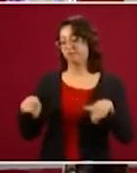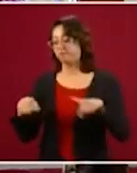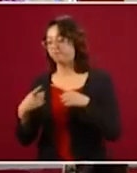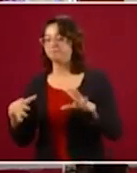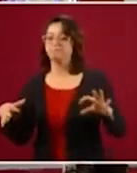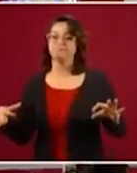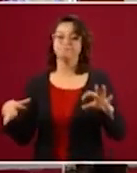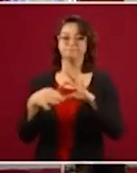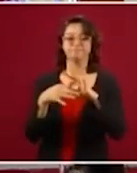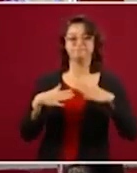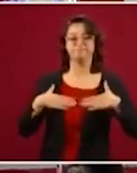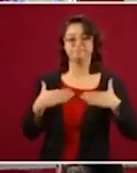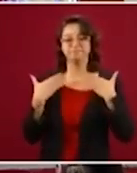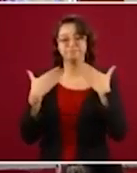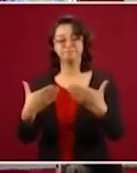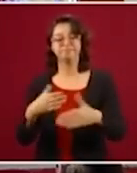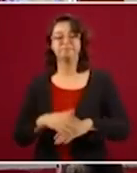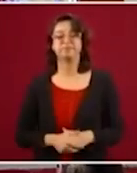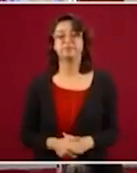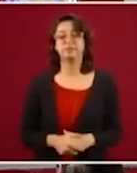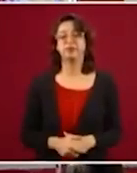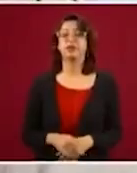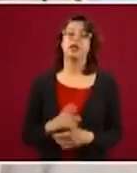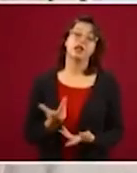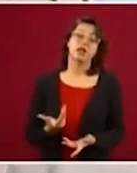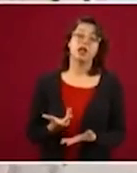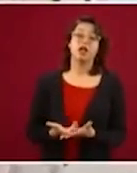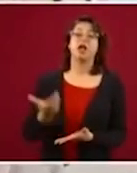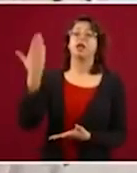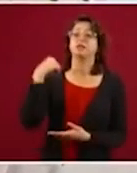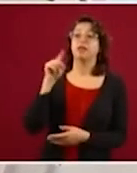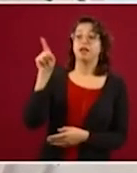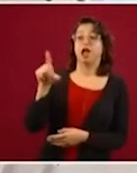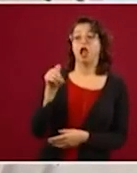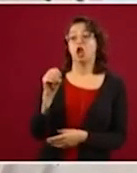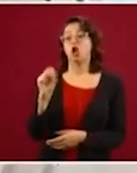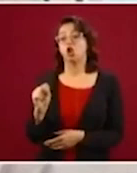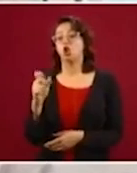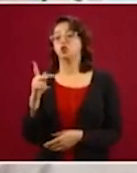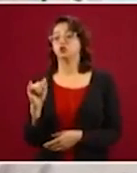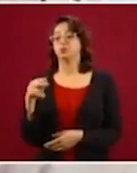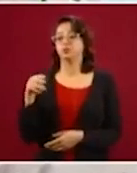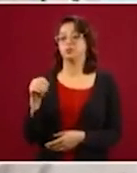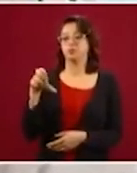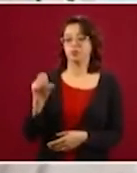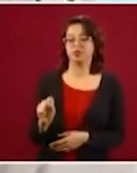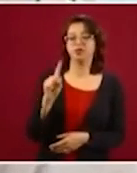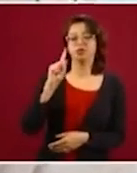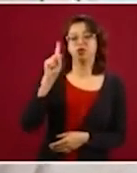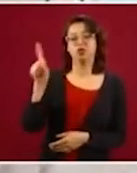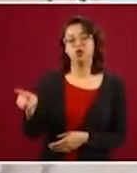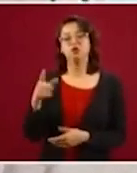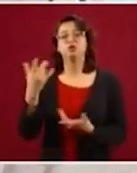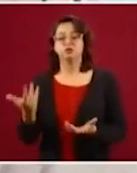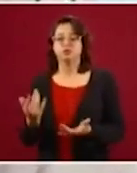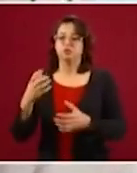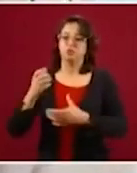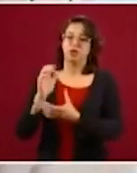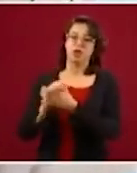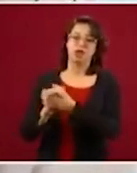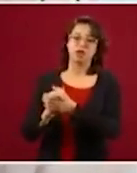gracias a la subasta que se realizó en los pinos por parte del instituto para devolverle al pueblo lo robado se